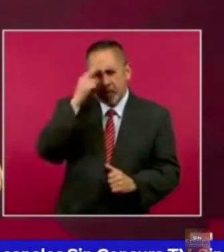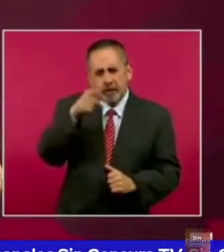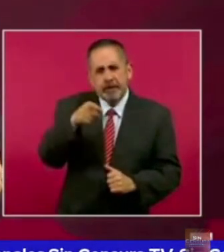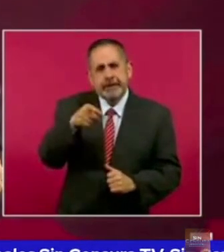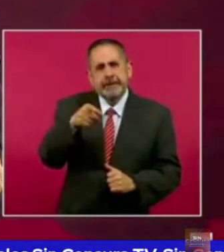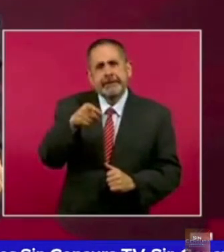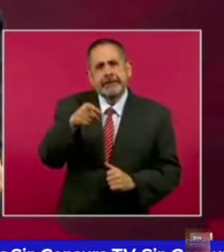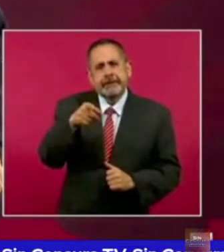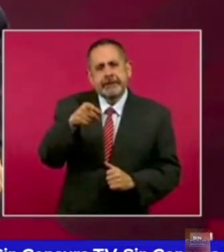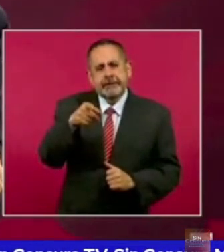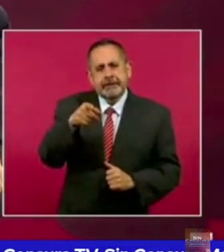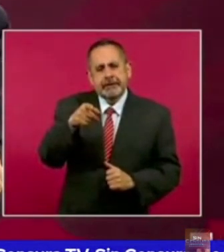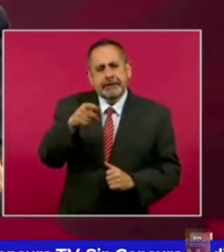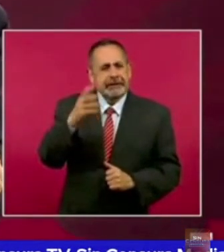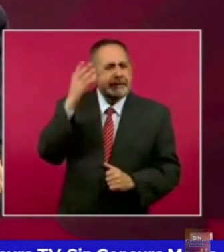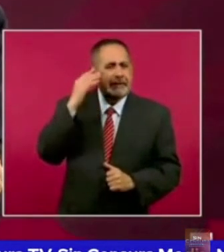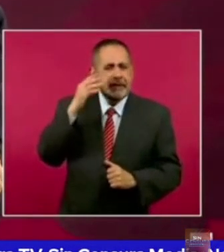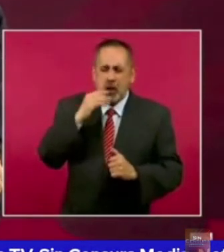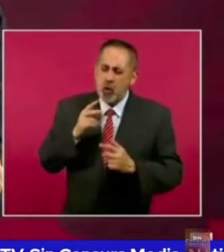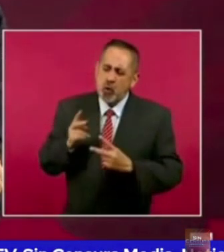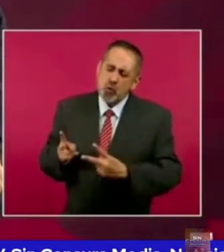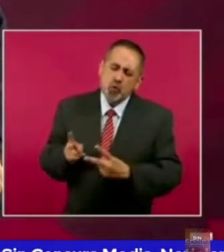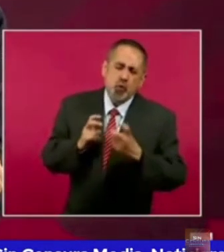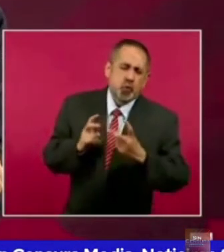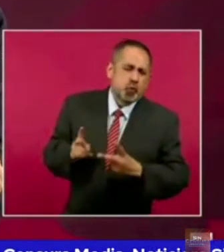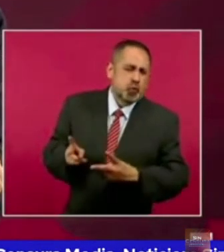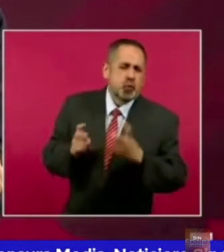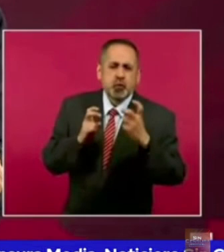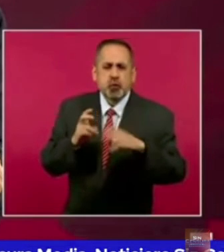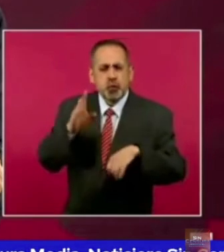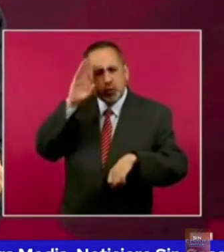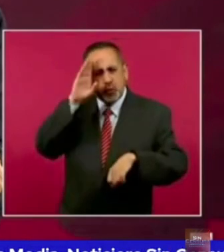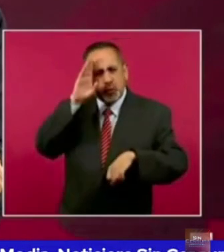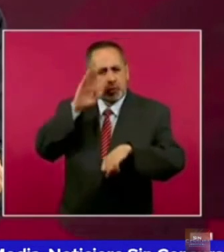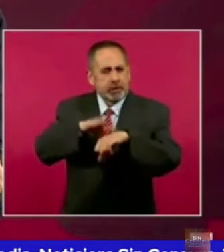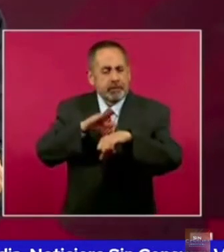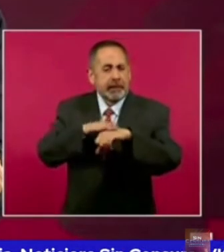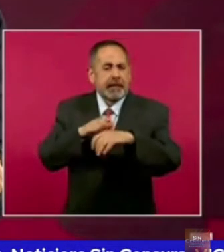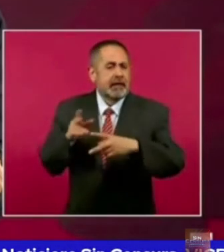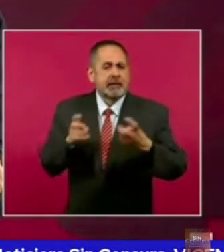la robadera, el saqueo en alto